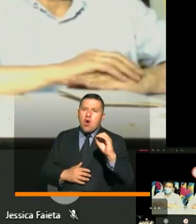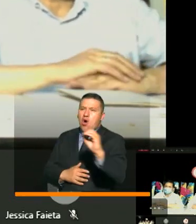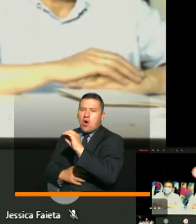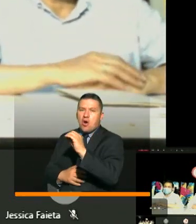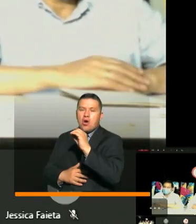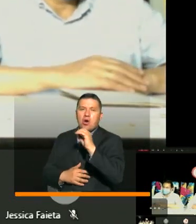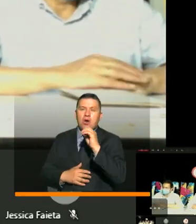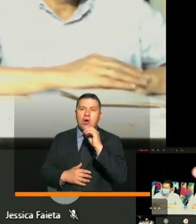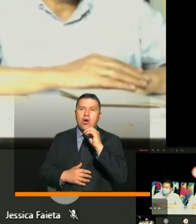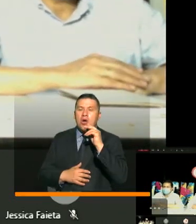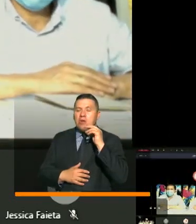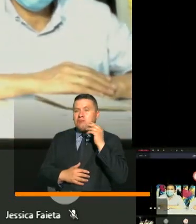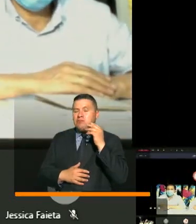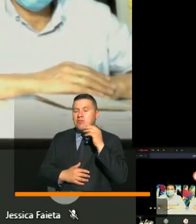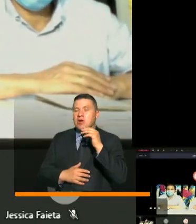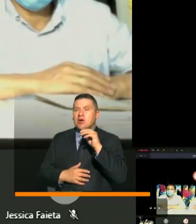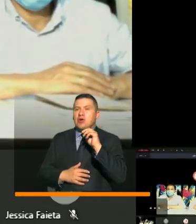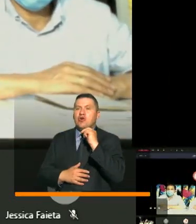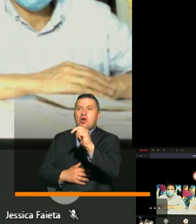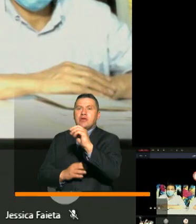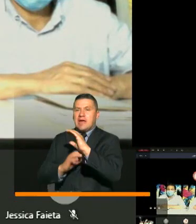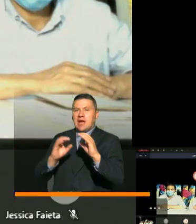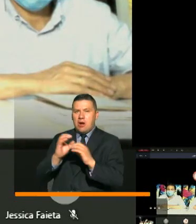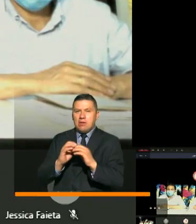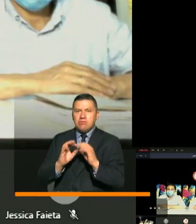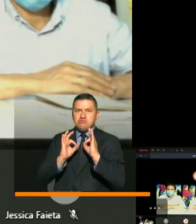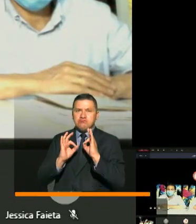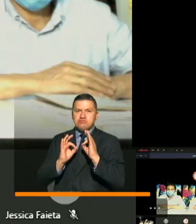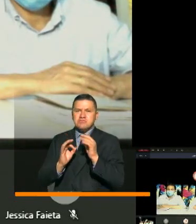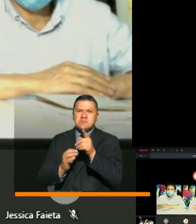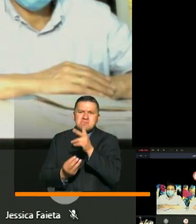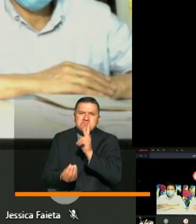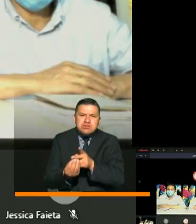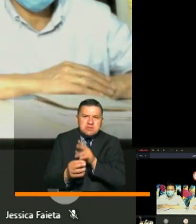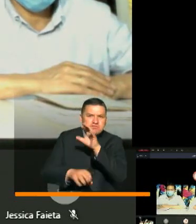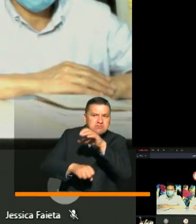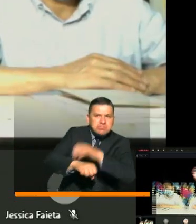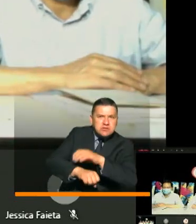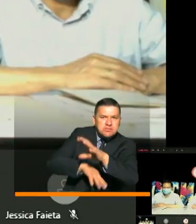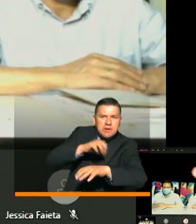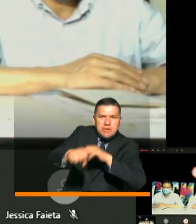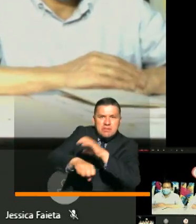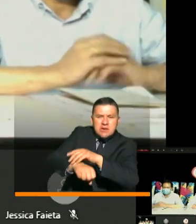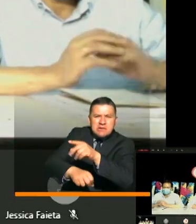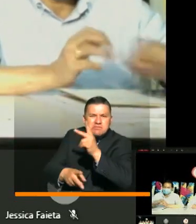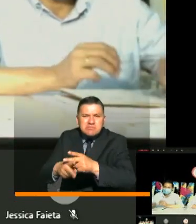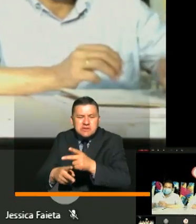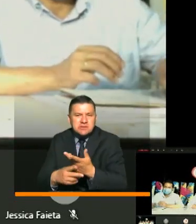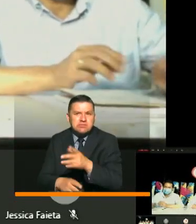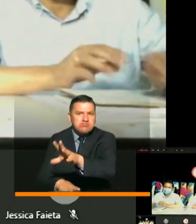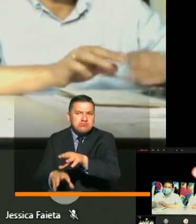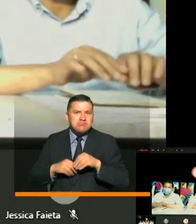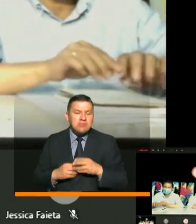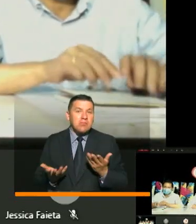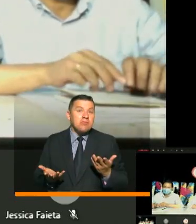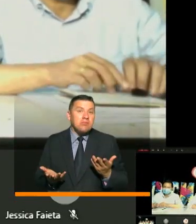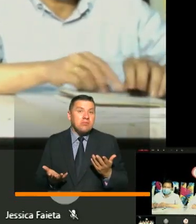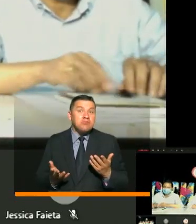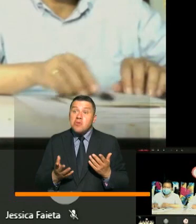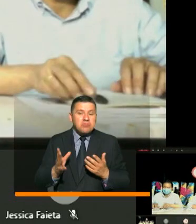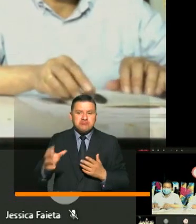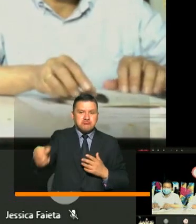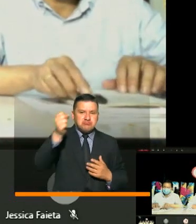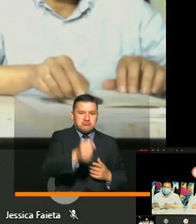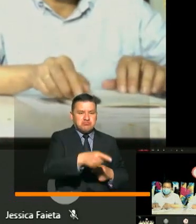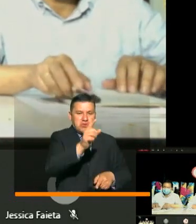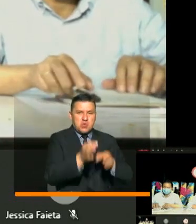el norte del Cauca, de modo que se garantice la tranquilidad, se desmantelen estas organizaciones criminales, se sometan o los vamos a